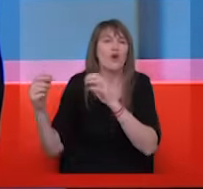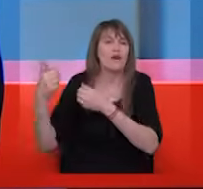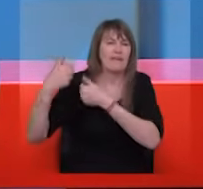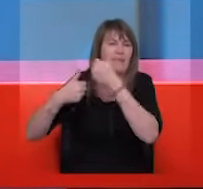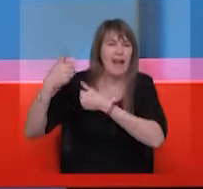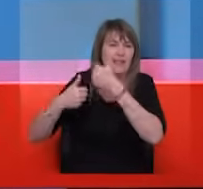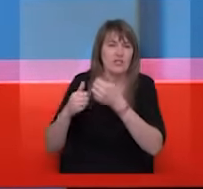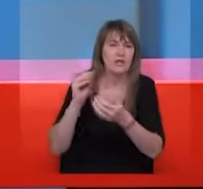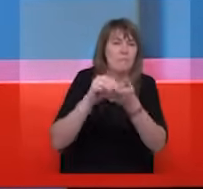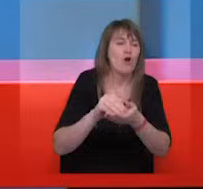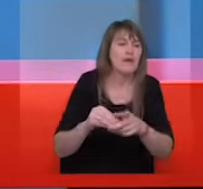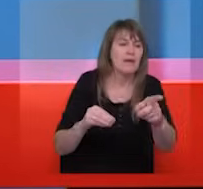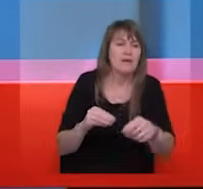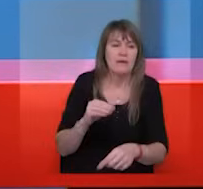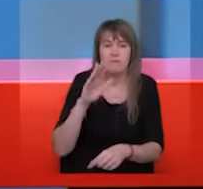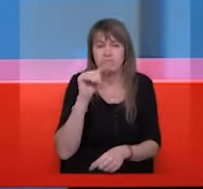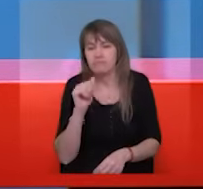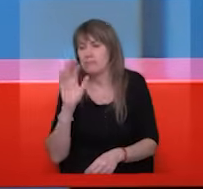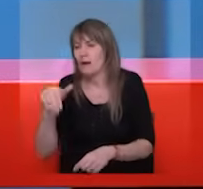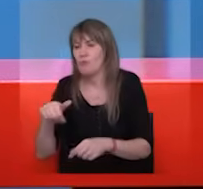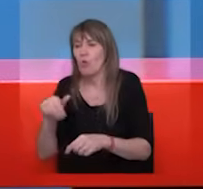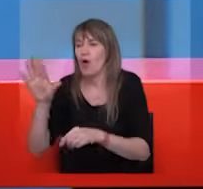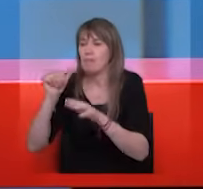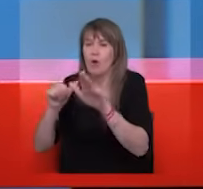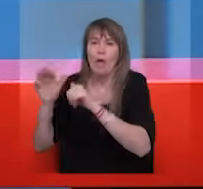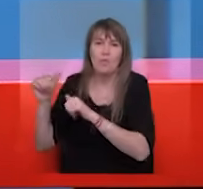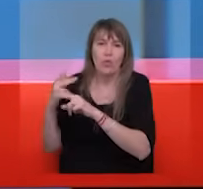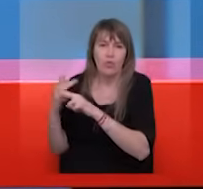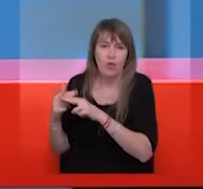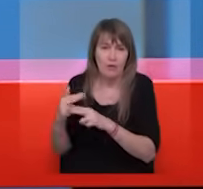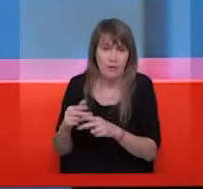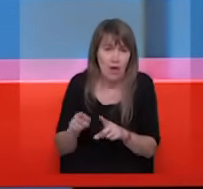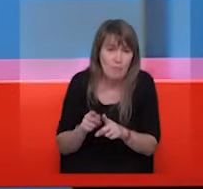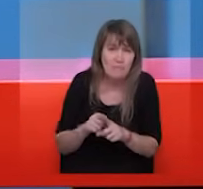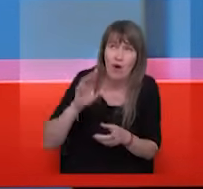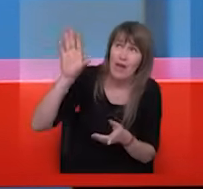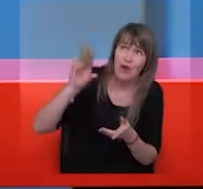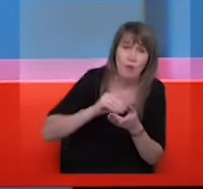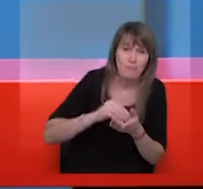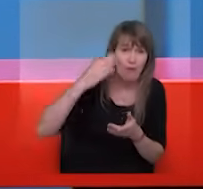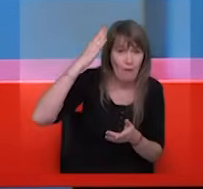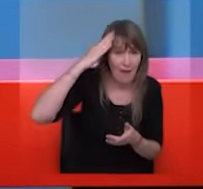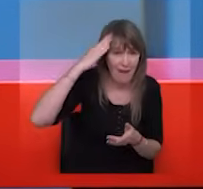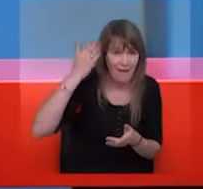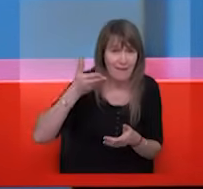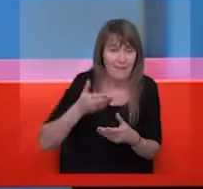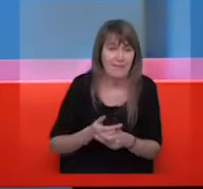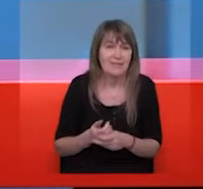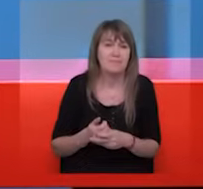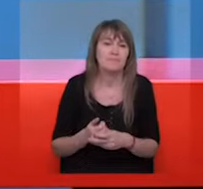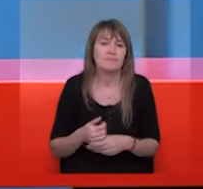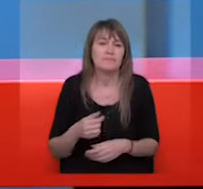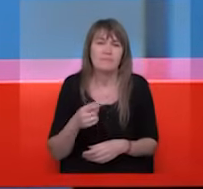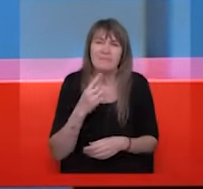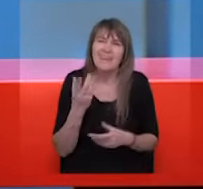le iba poniendo a cada uno Un un Mote eh eh se se iba instalando el Mote no eh eso es como romper